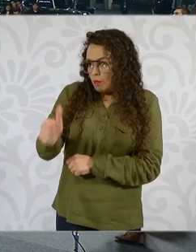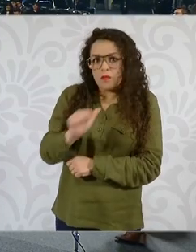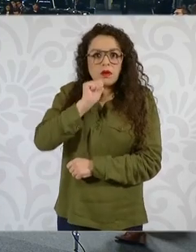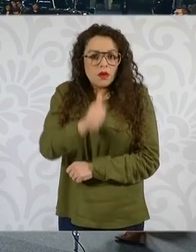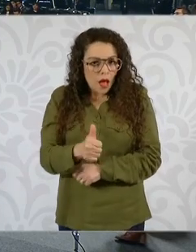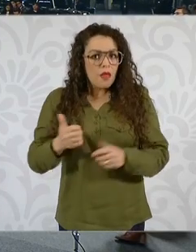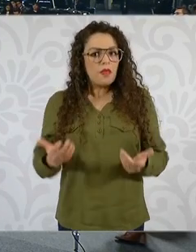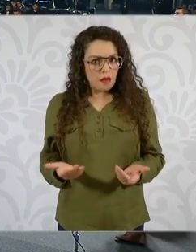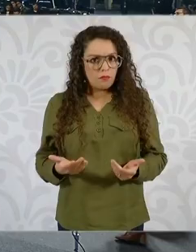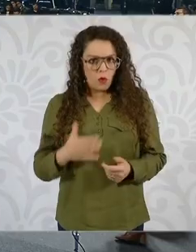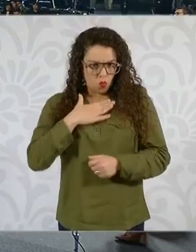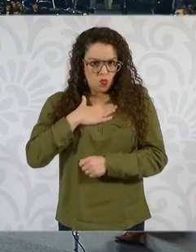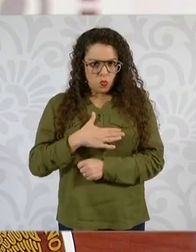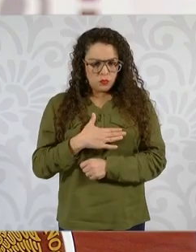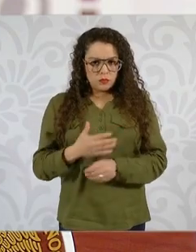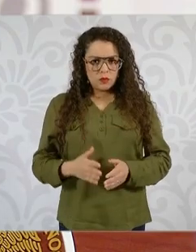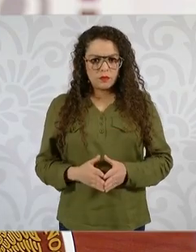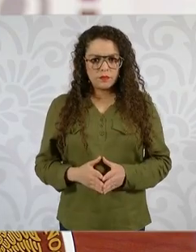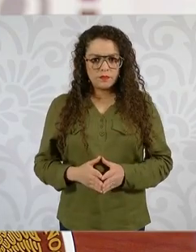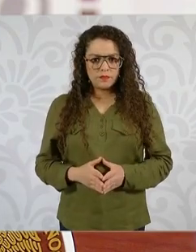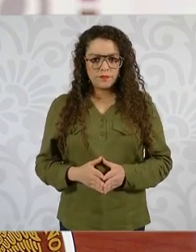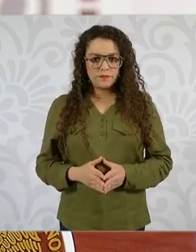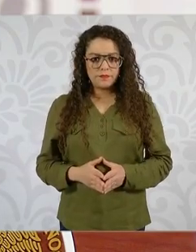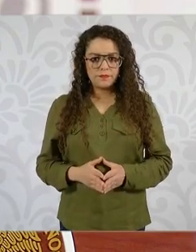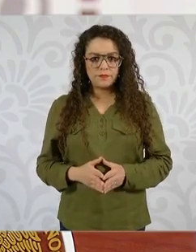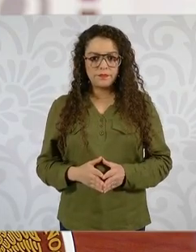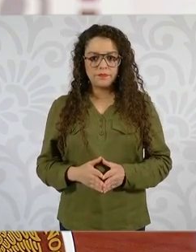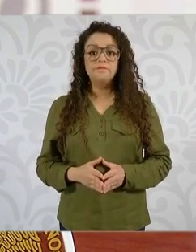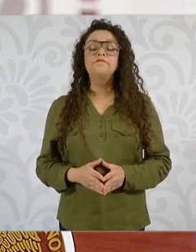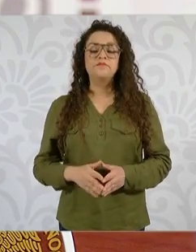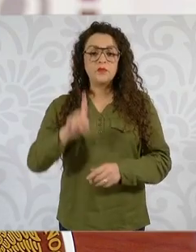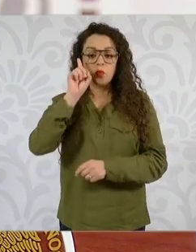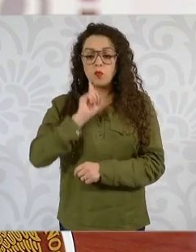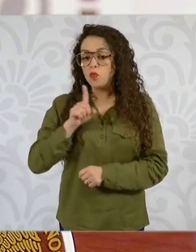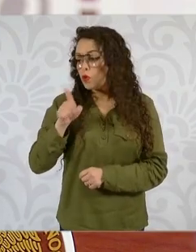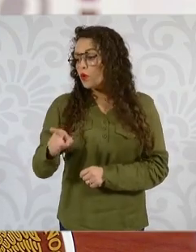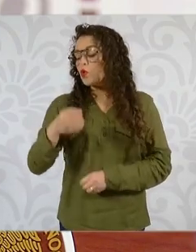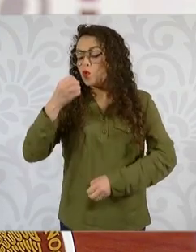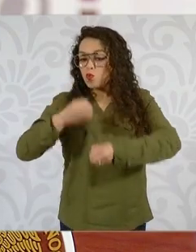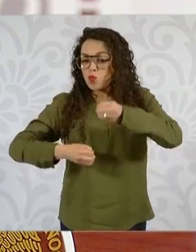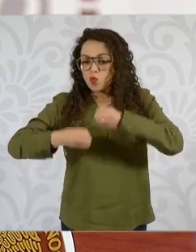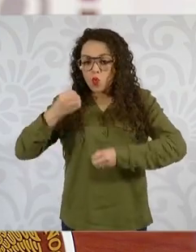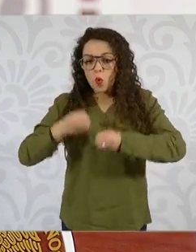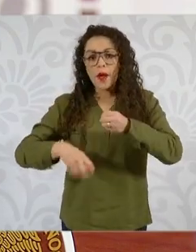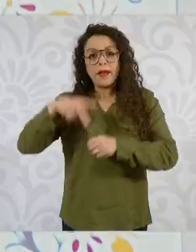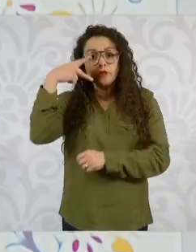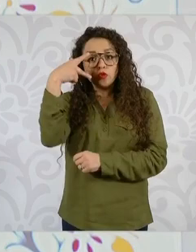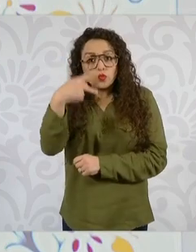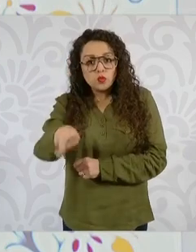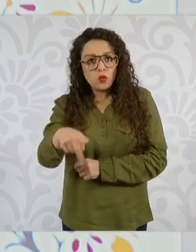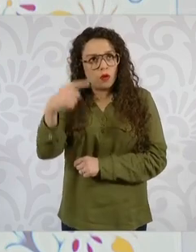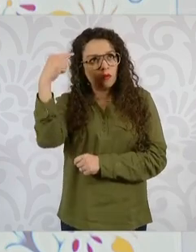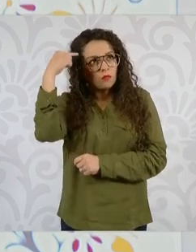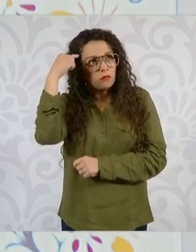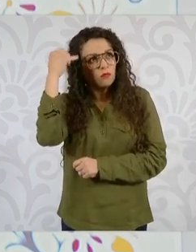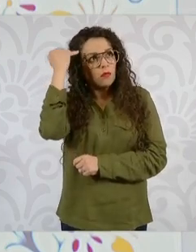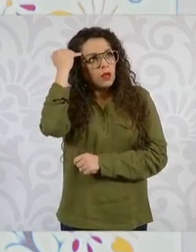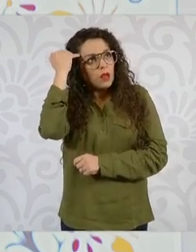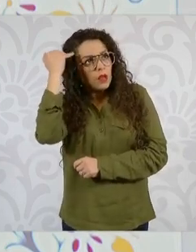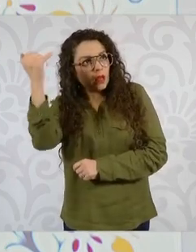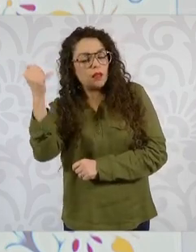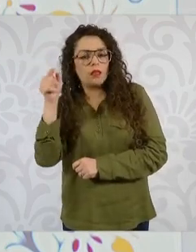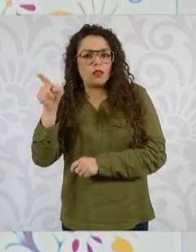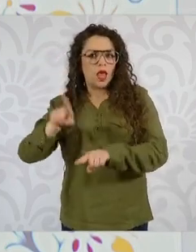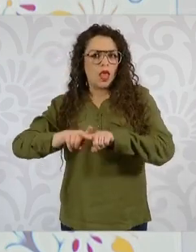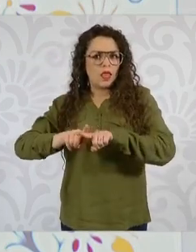ahora que una jueza por su propio criterio que no tiene nada que